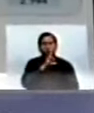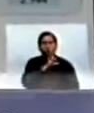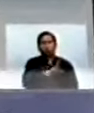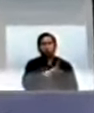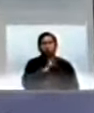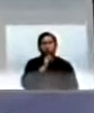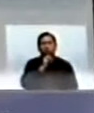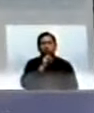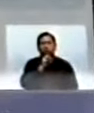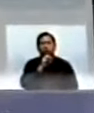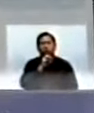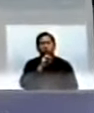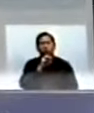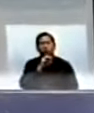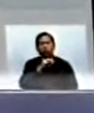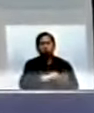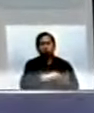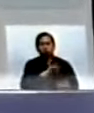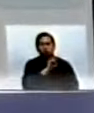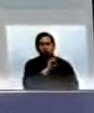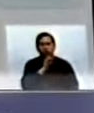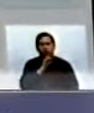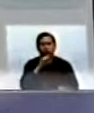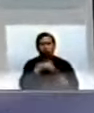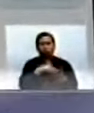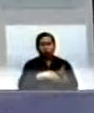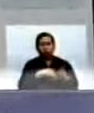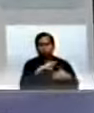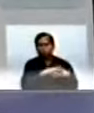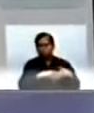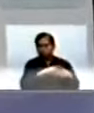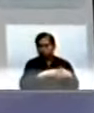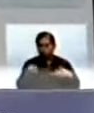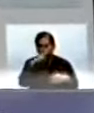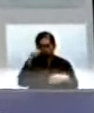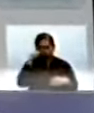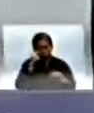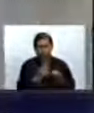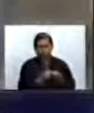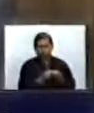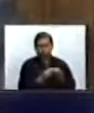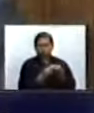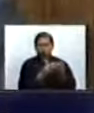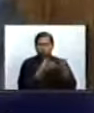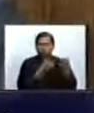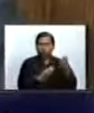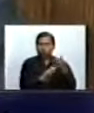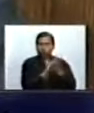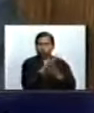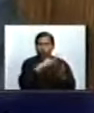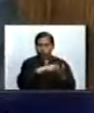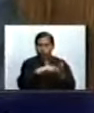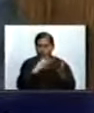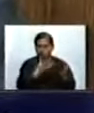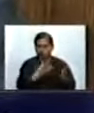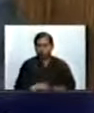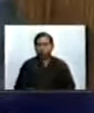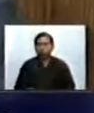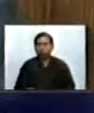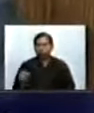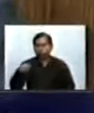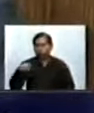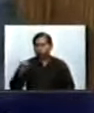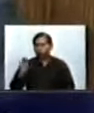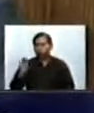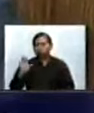2013, 30.789 millones de dólares. Imagínense el crecimiento, hermanas y hermanos. PIB per